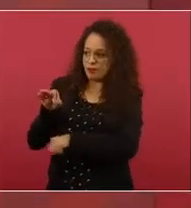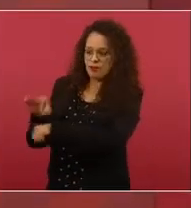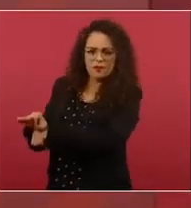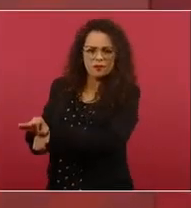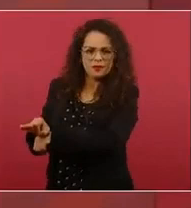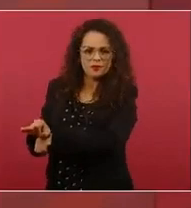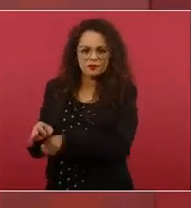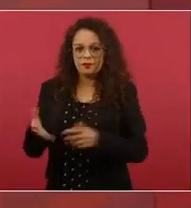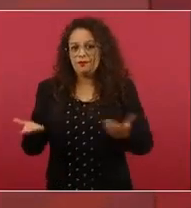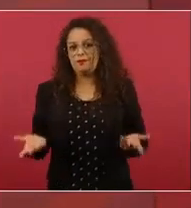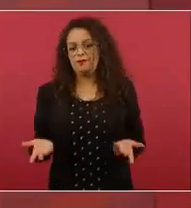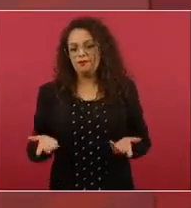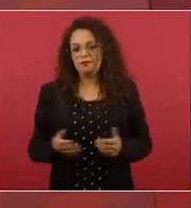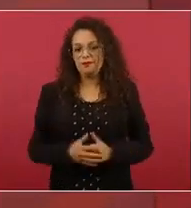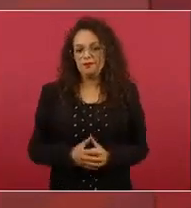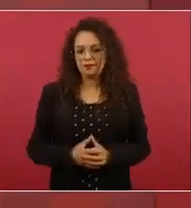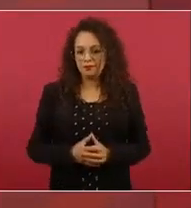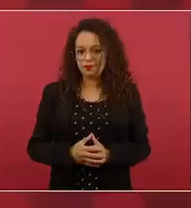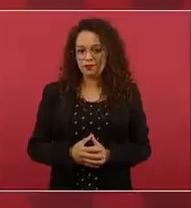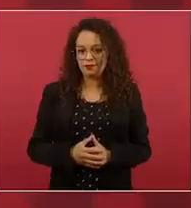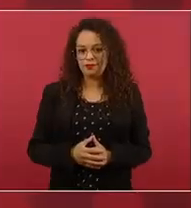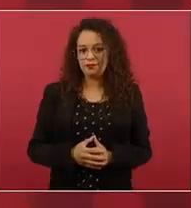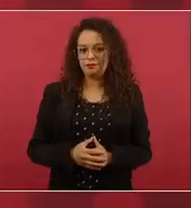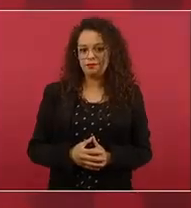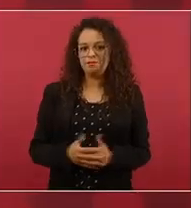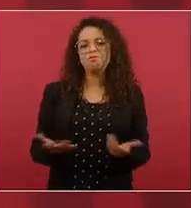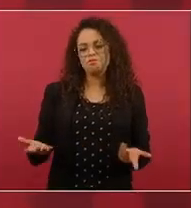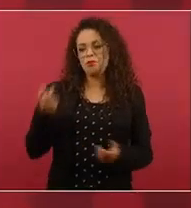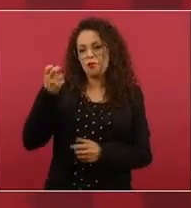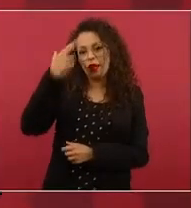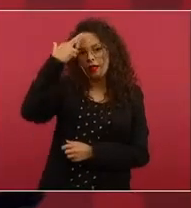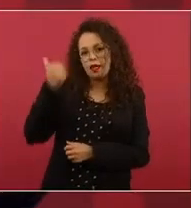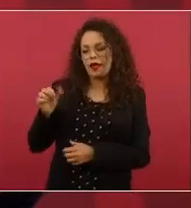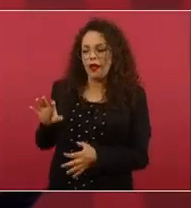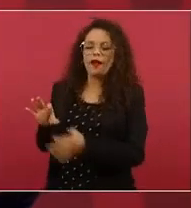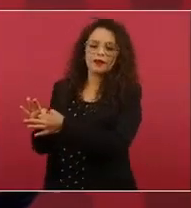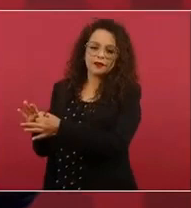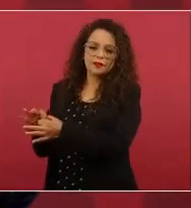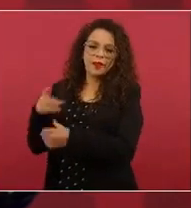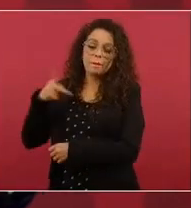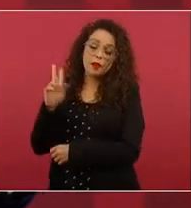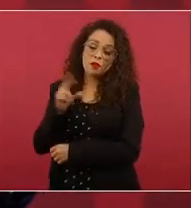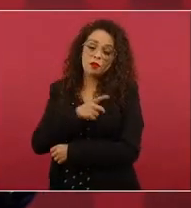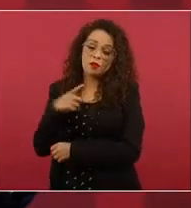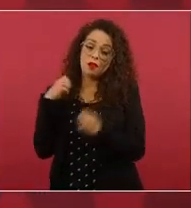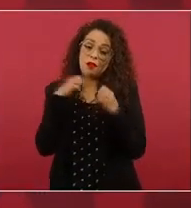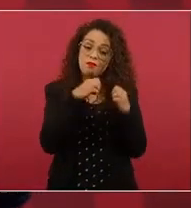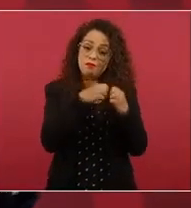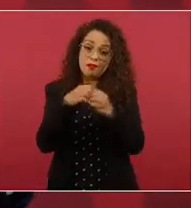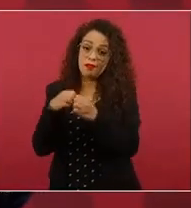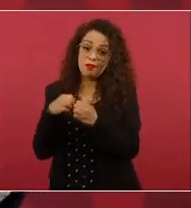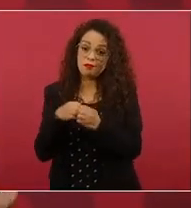Entonces esos tienen toda la justificación de que sean conservadores, nada más que no engañen, que